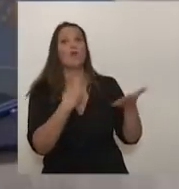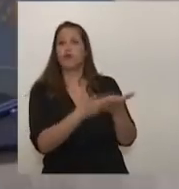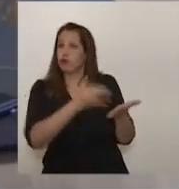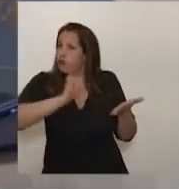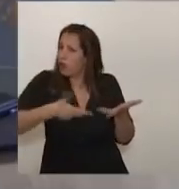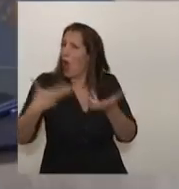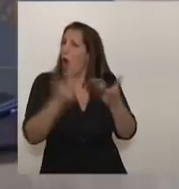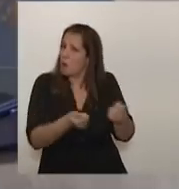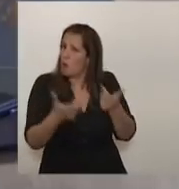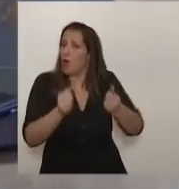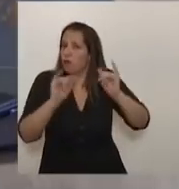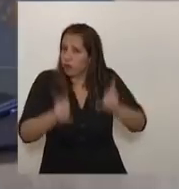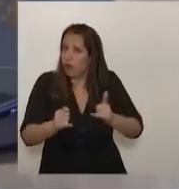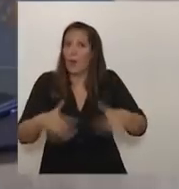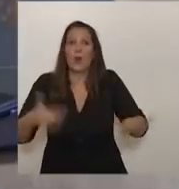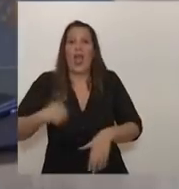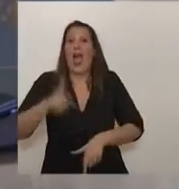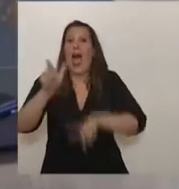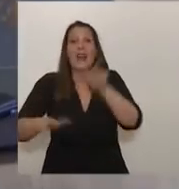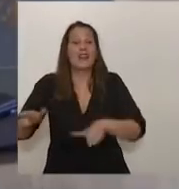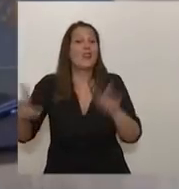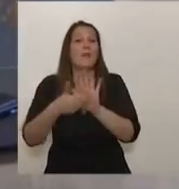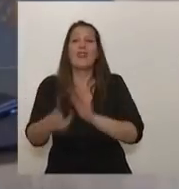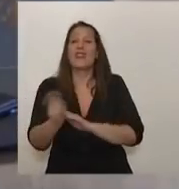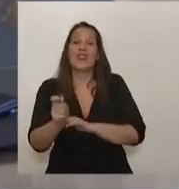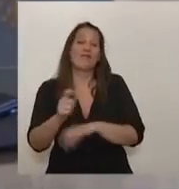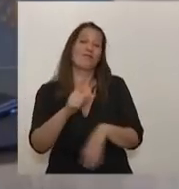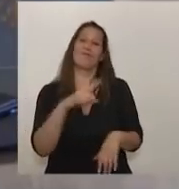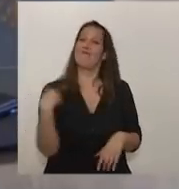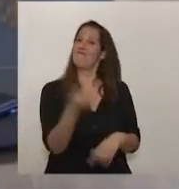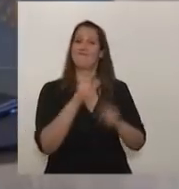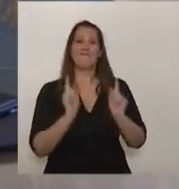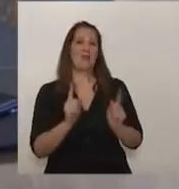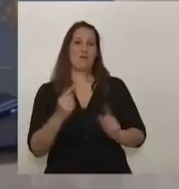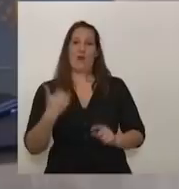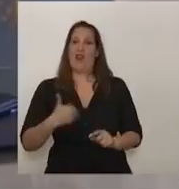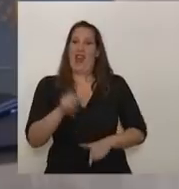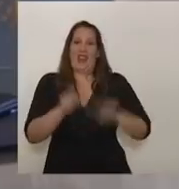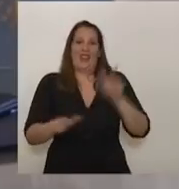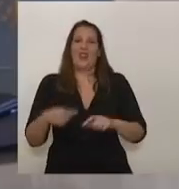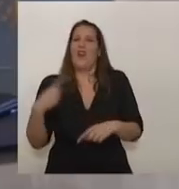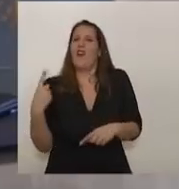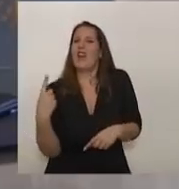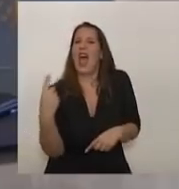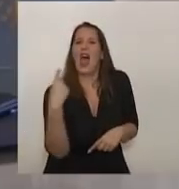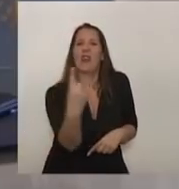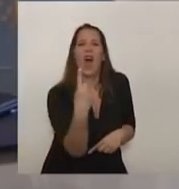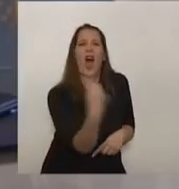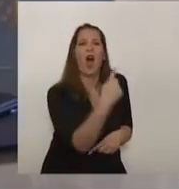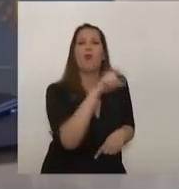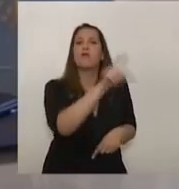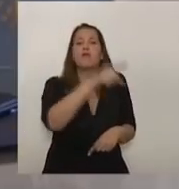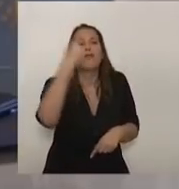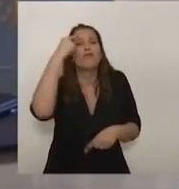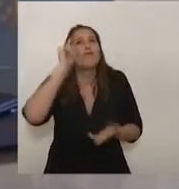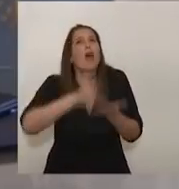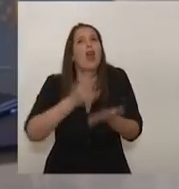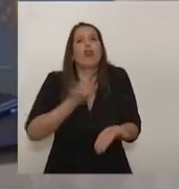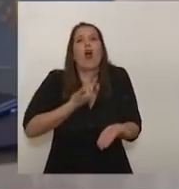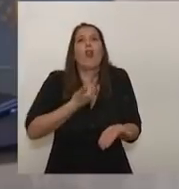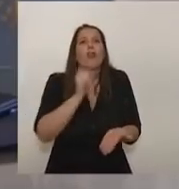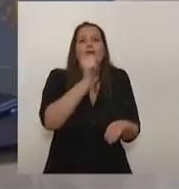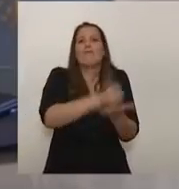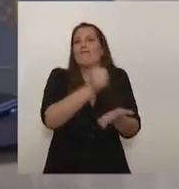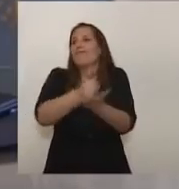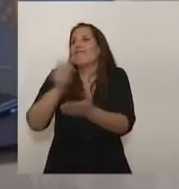ni menos, de todos los argentinos. Cada uno del lugar que decide estar.